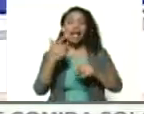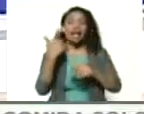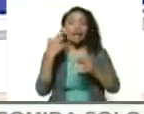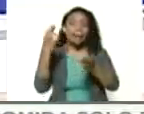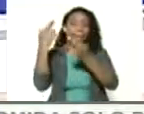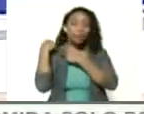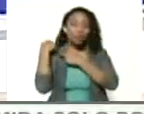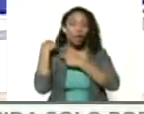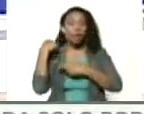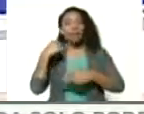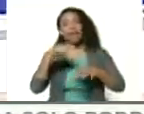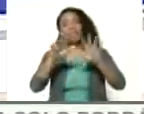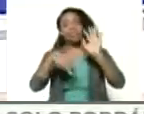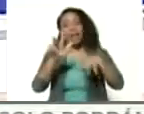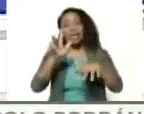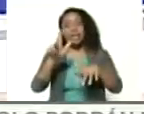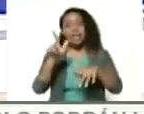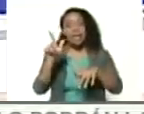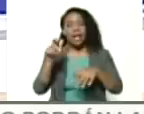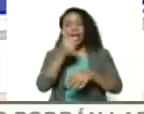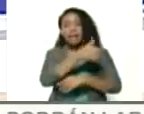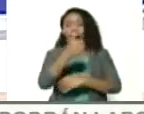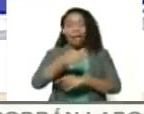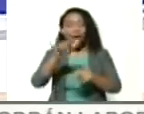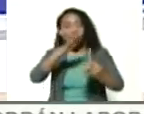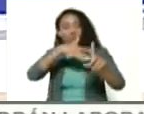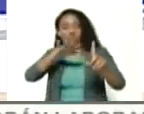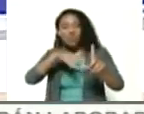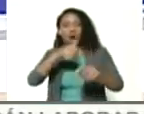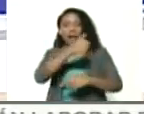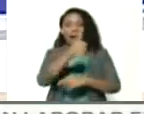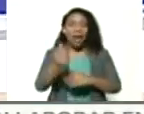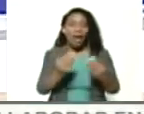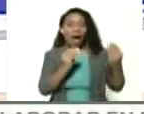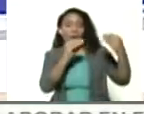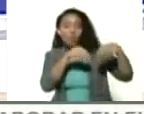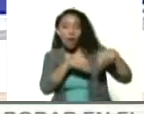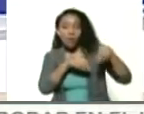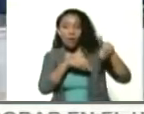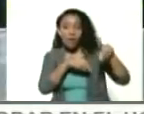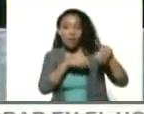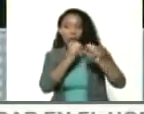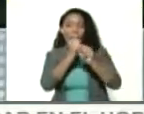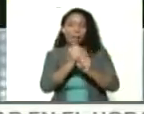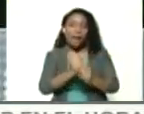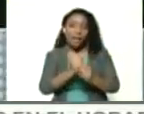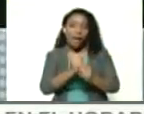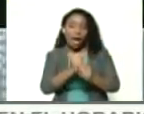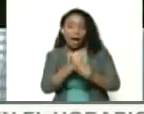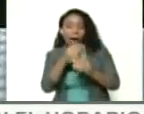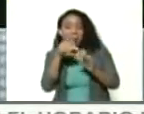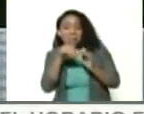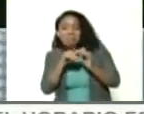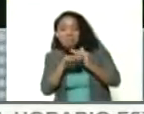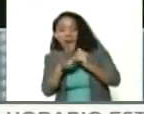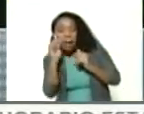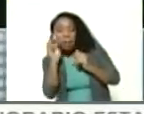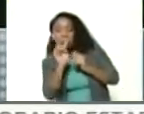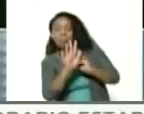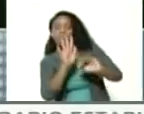13. A cada conspiración, a cada complot, lo esperará en la embajadita, la